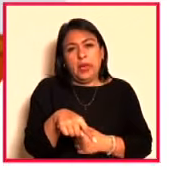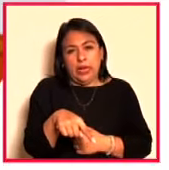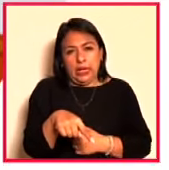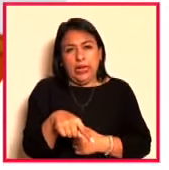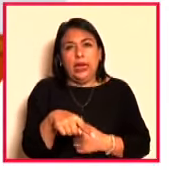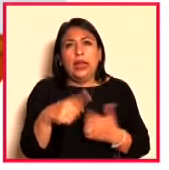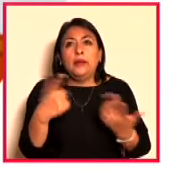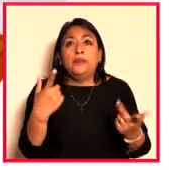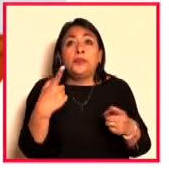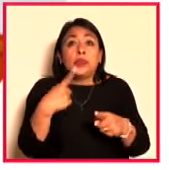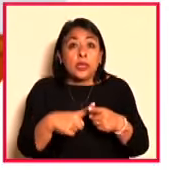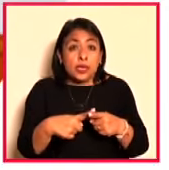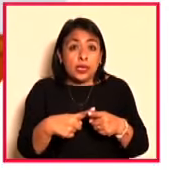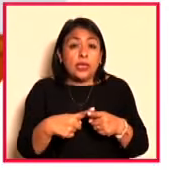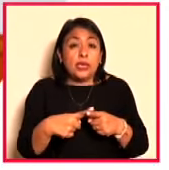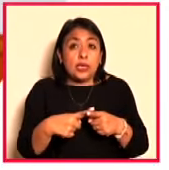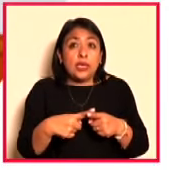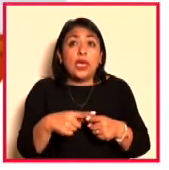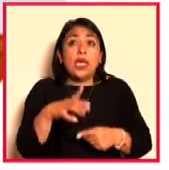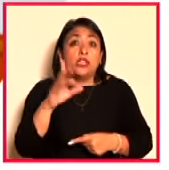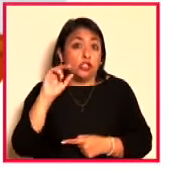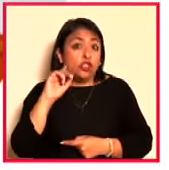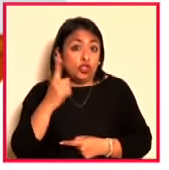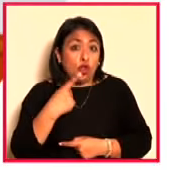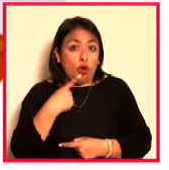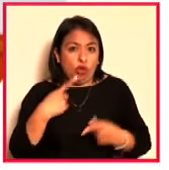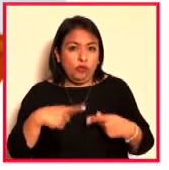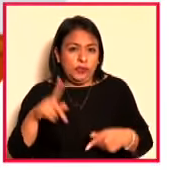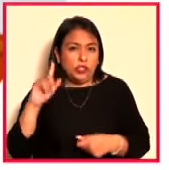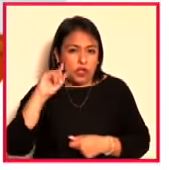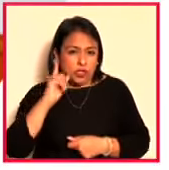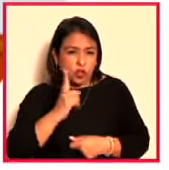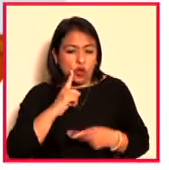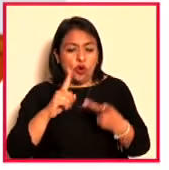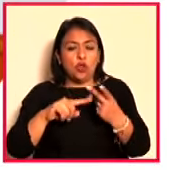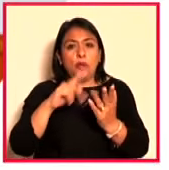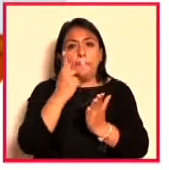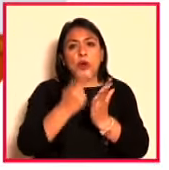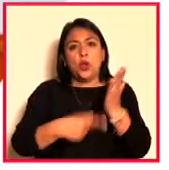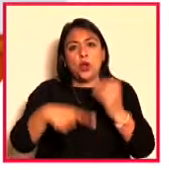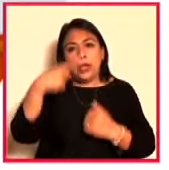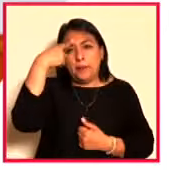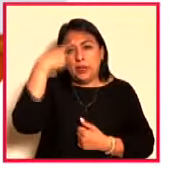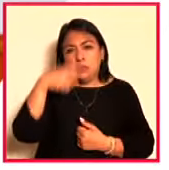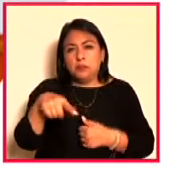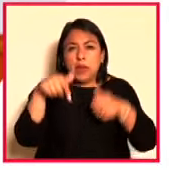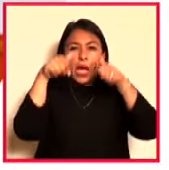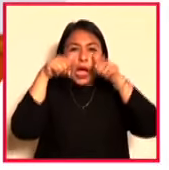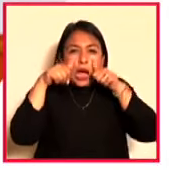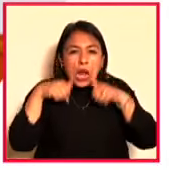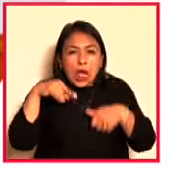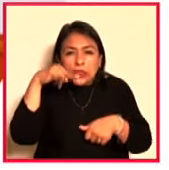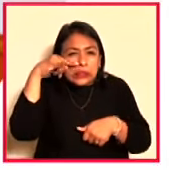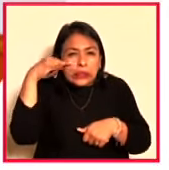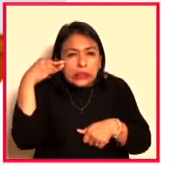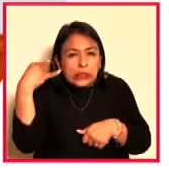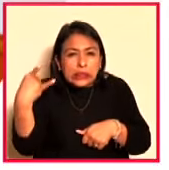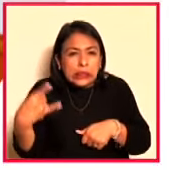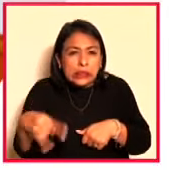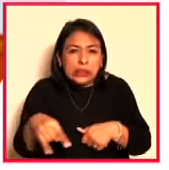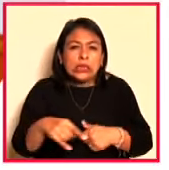quienes tienen sordera, programas para quienes son débiles visuales o tienen ya